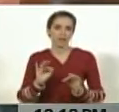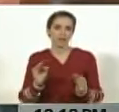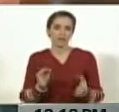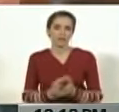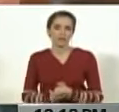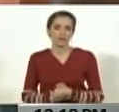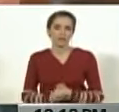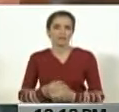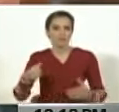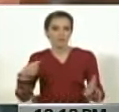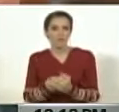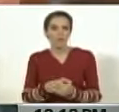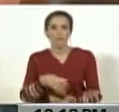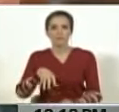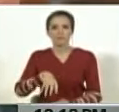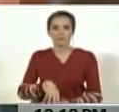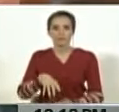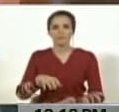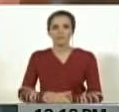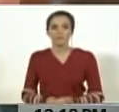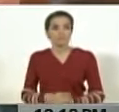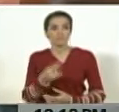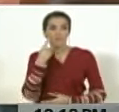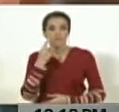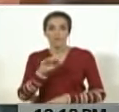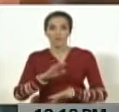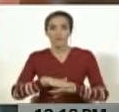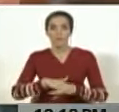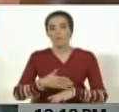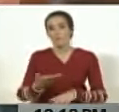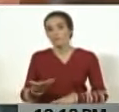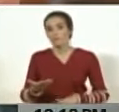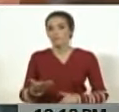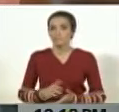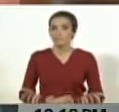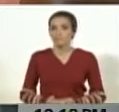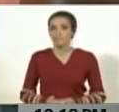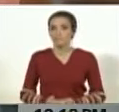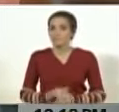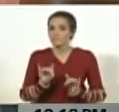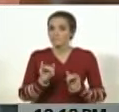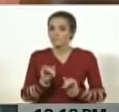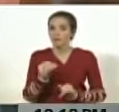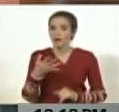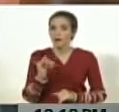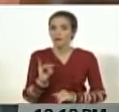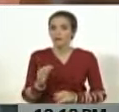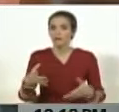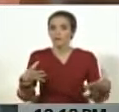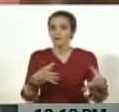de dar un golpe de Estado. No lo veo porque allí están los